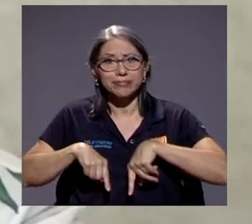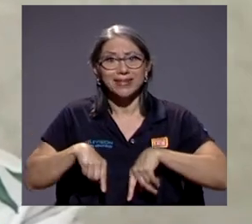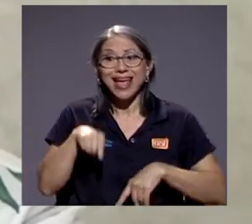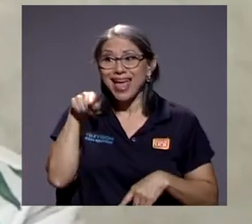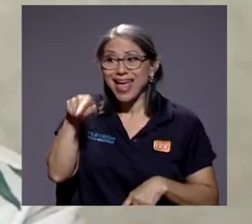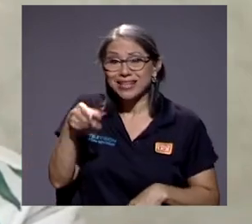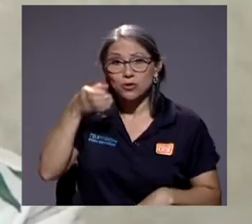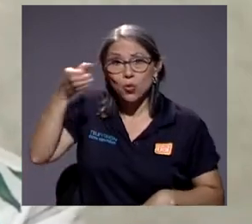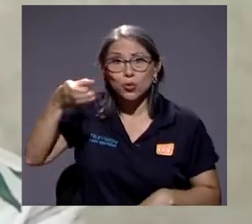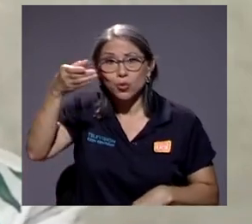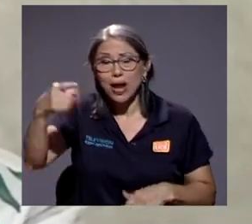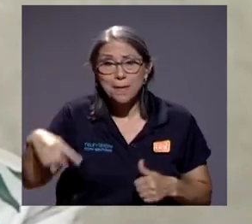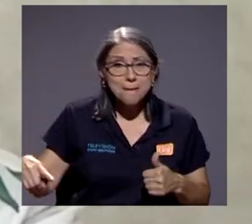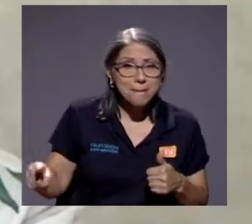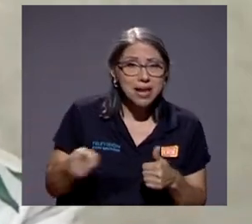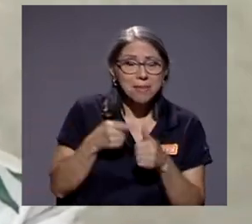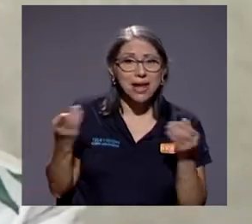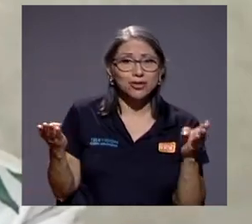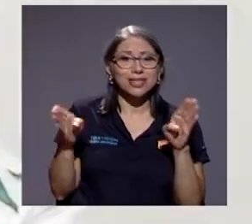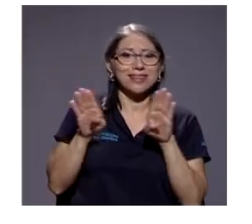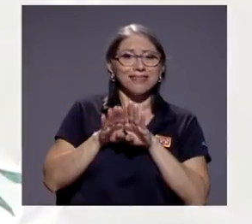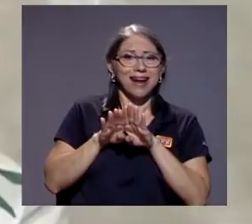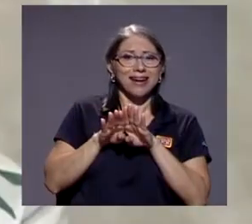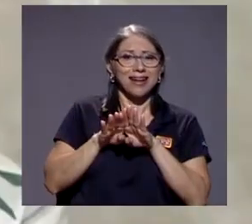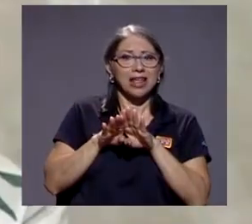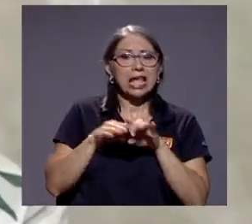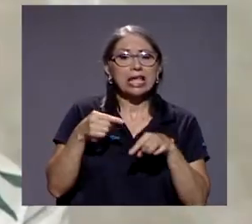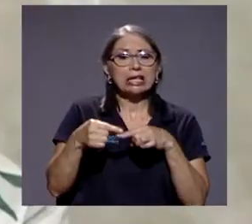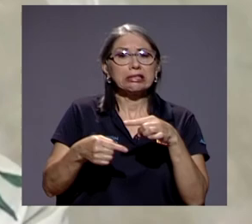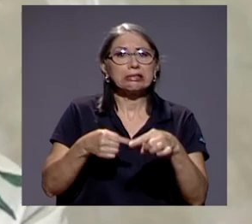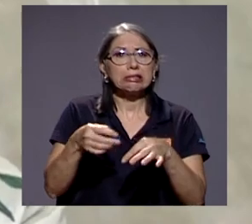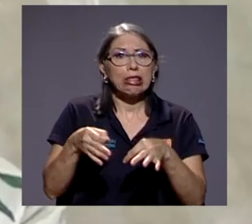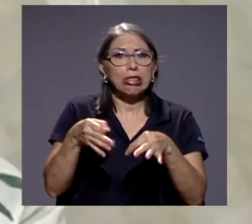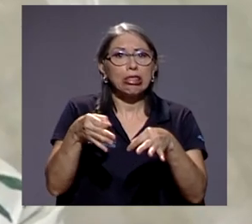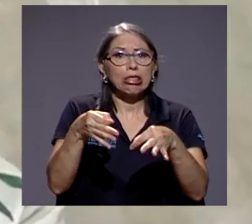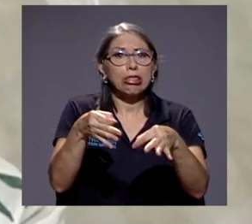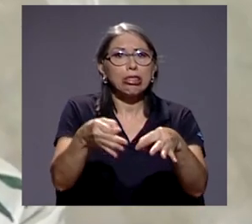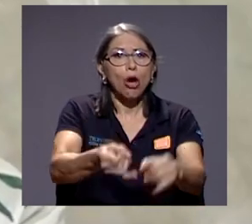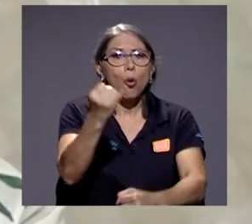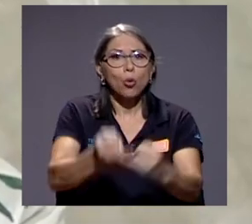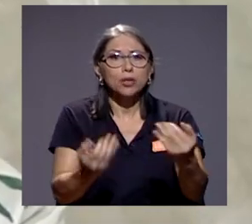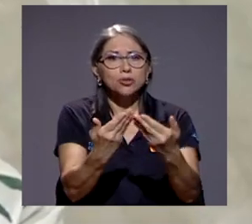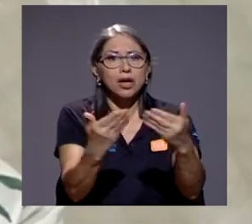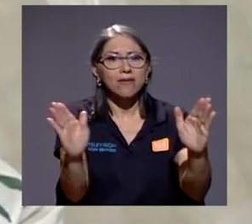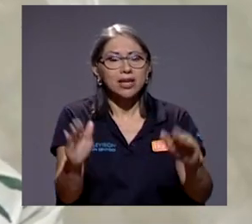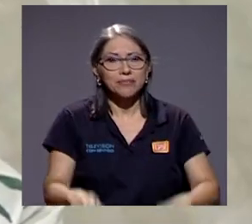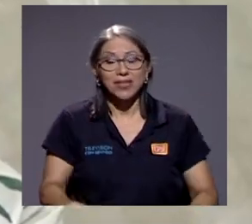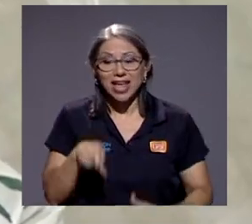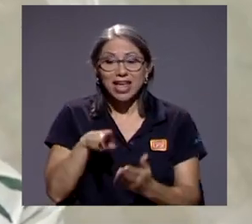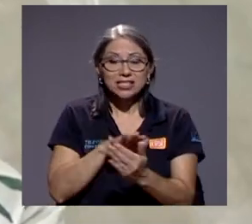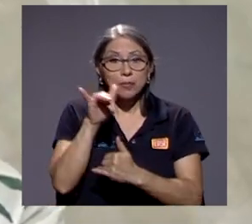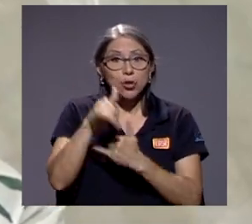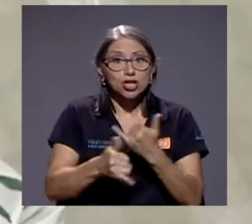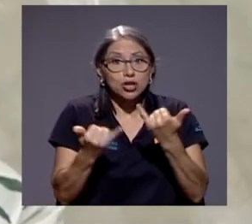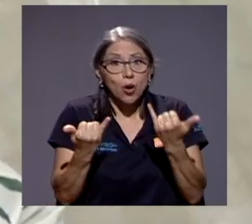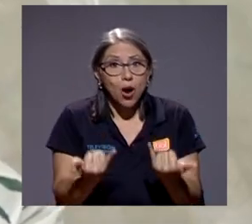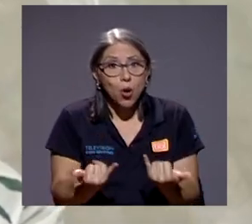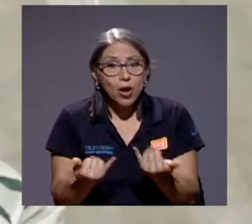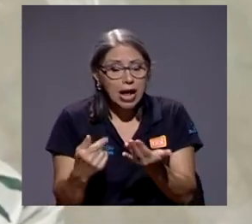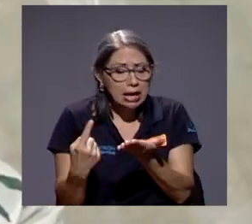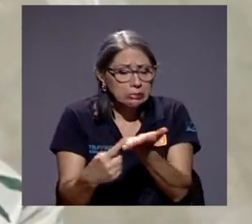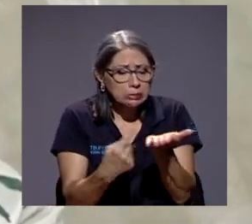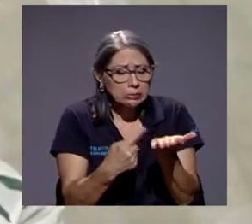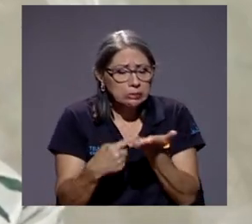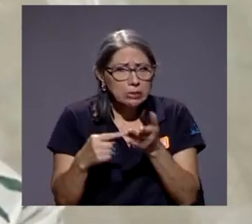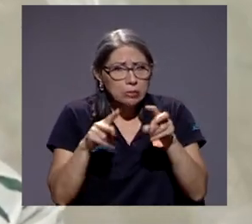cerrar y serán los últimos en abrir este proyecto en estos momentos se encuentra un análisis de redacción